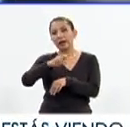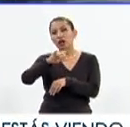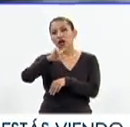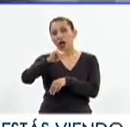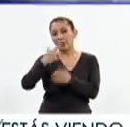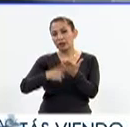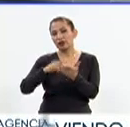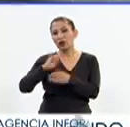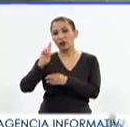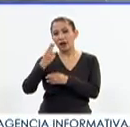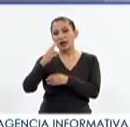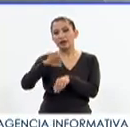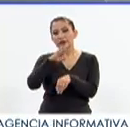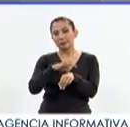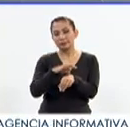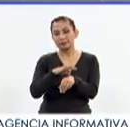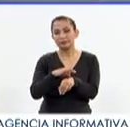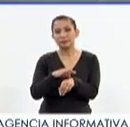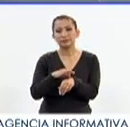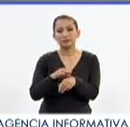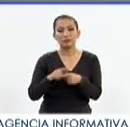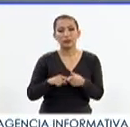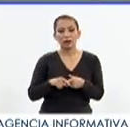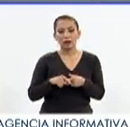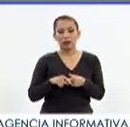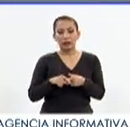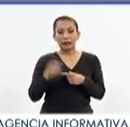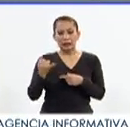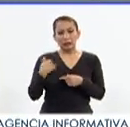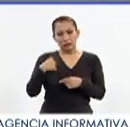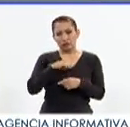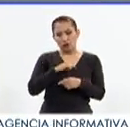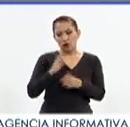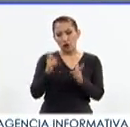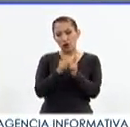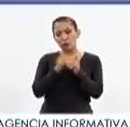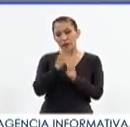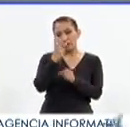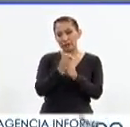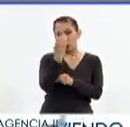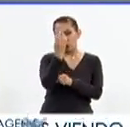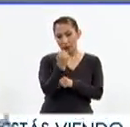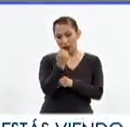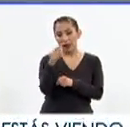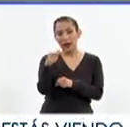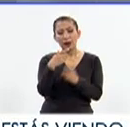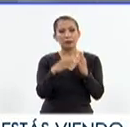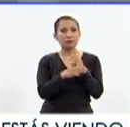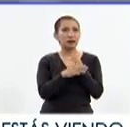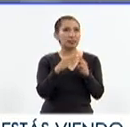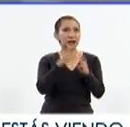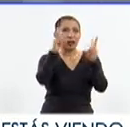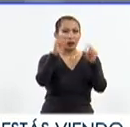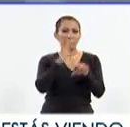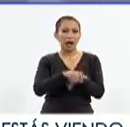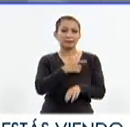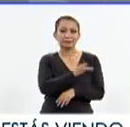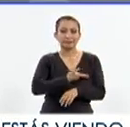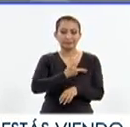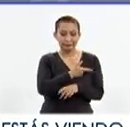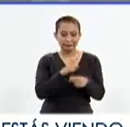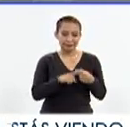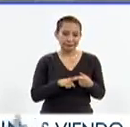la Universidad Autónoma Chapingo y estoy en el grupo tercero 9. Las materias que más me